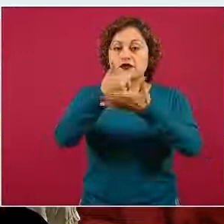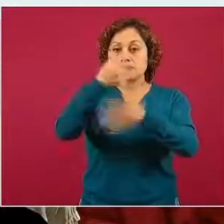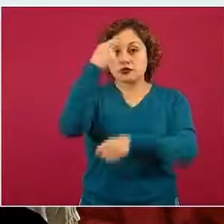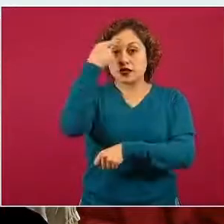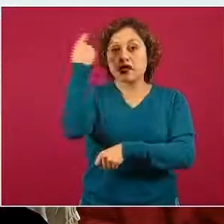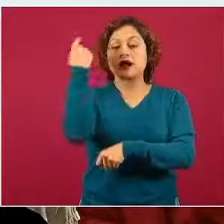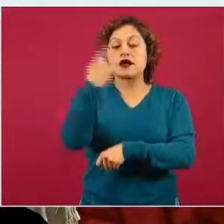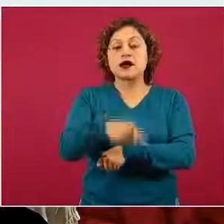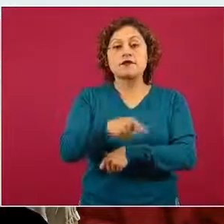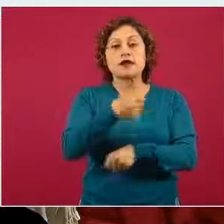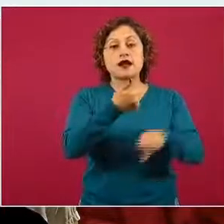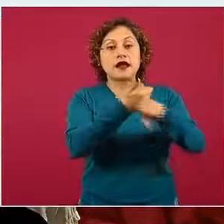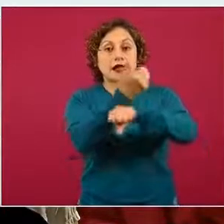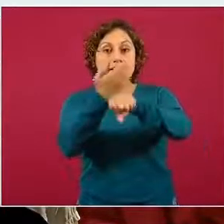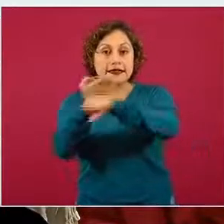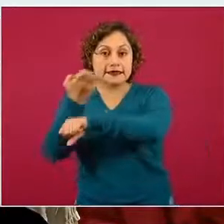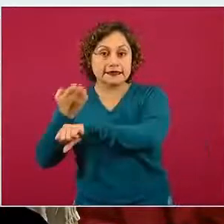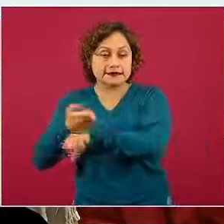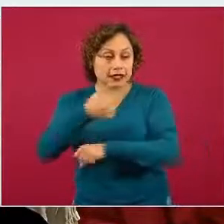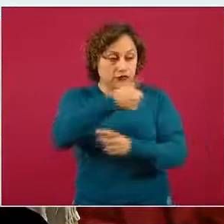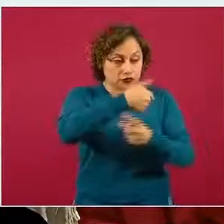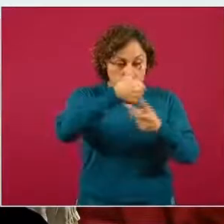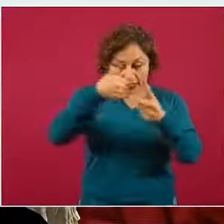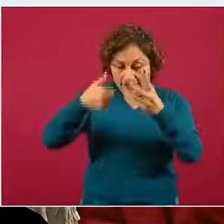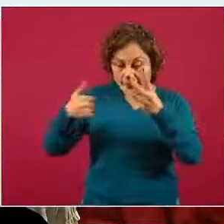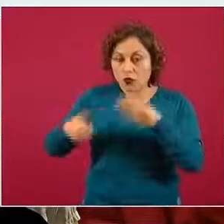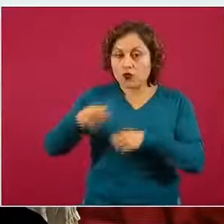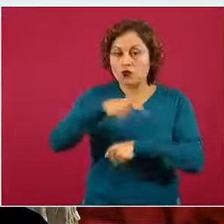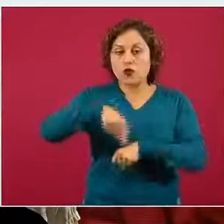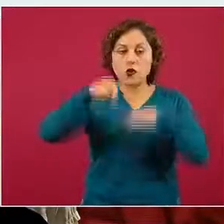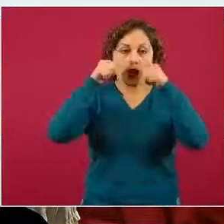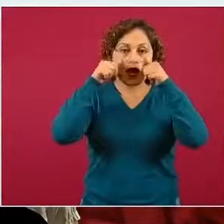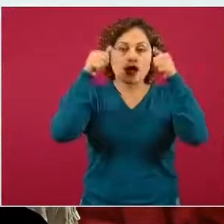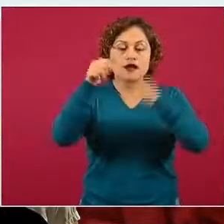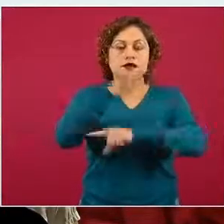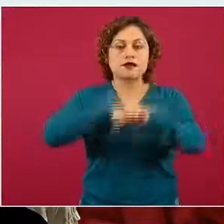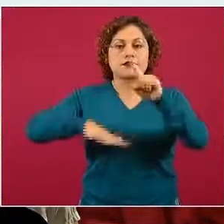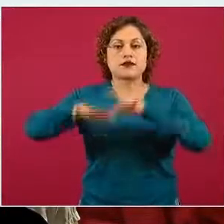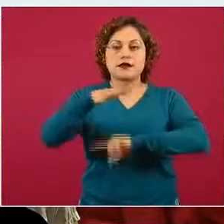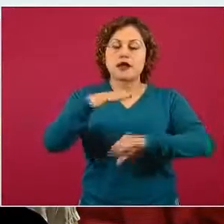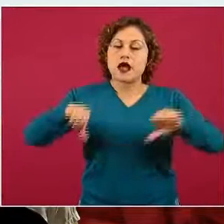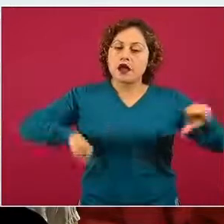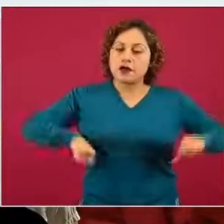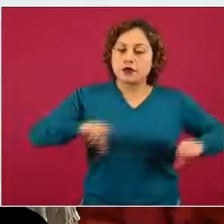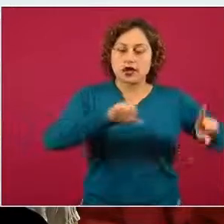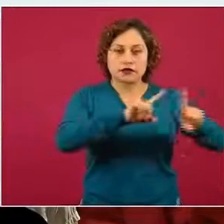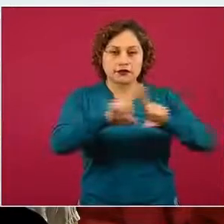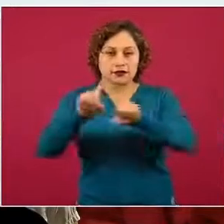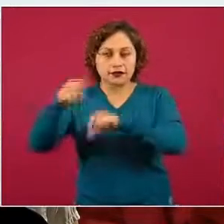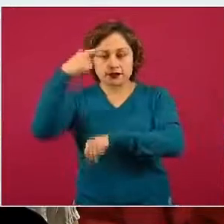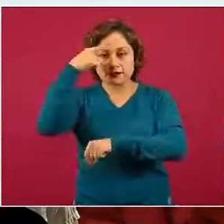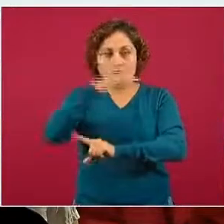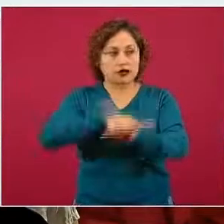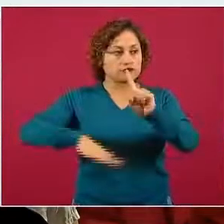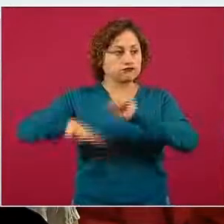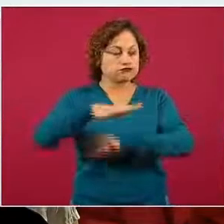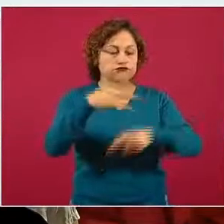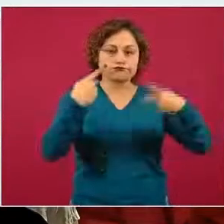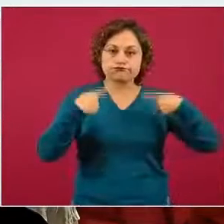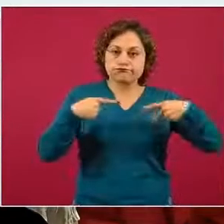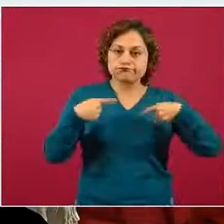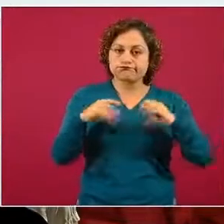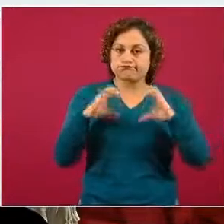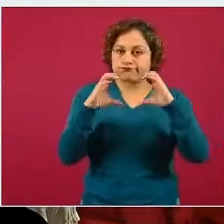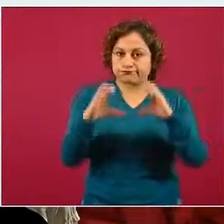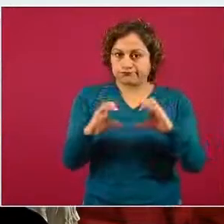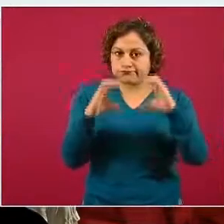las entidades implementar acciones comunitarias y sobre todo dirigidas a los espacios públicos y privados para